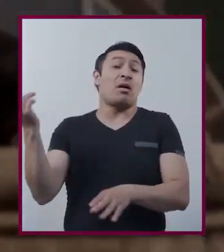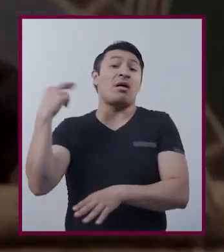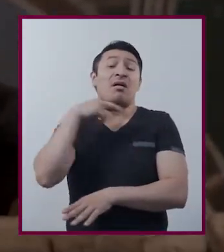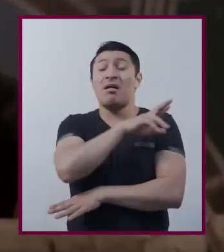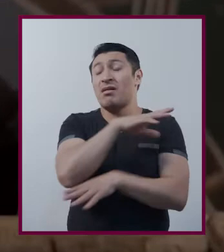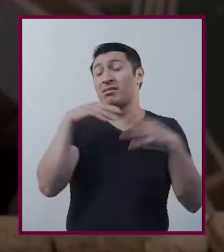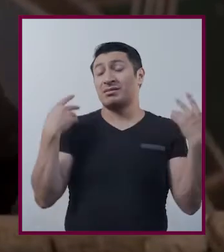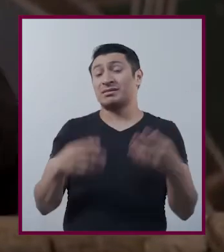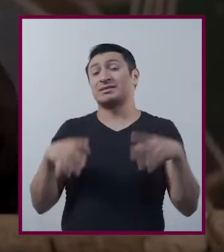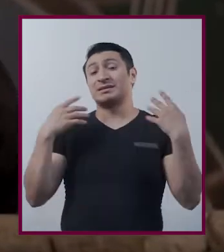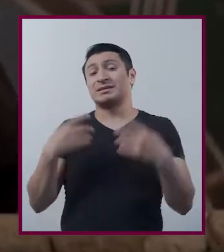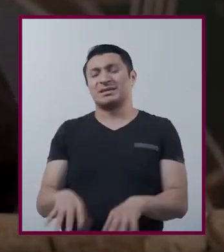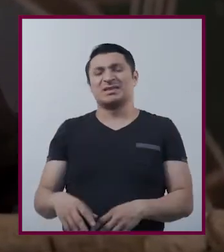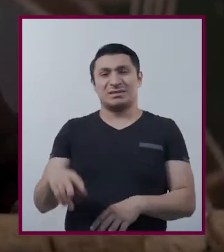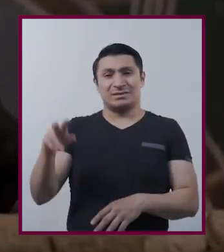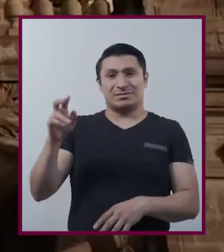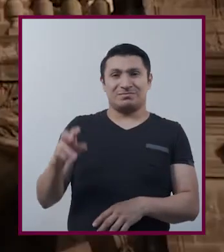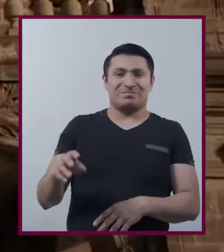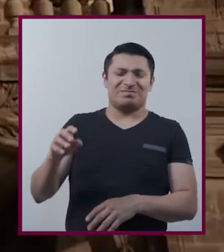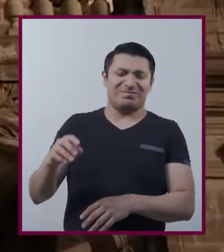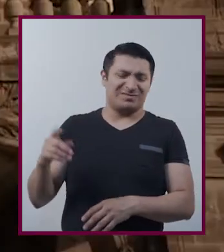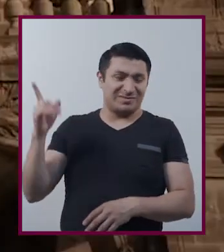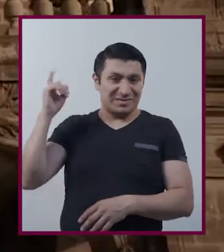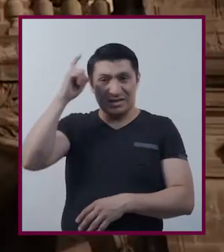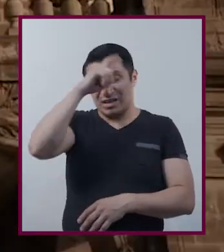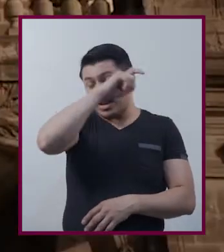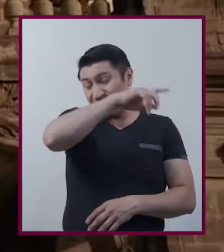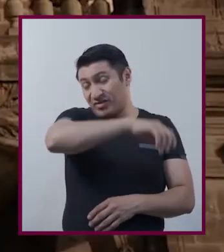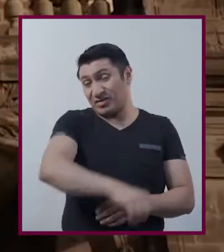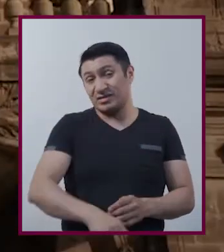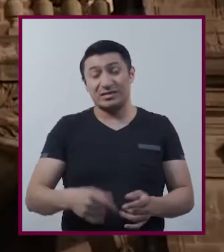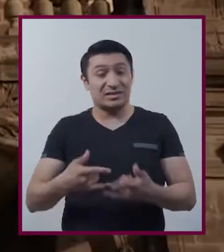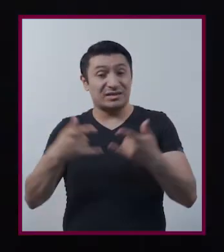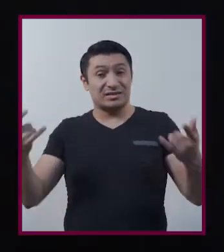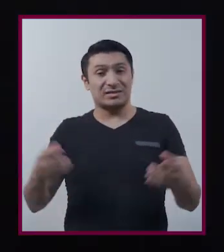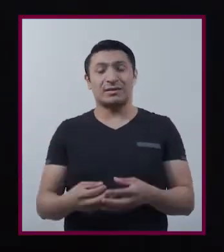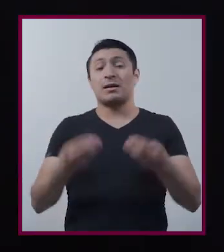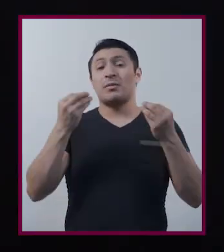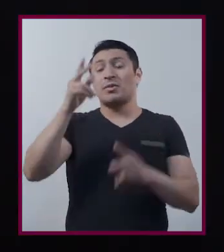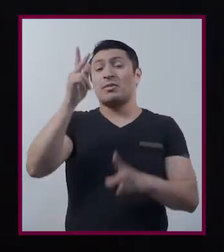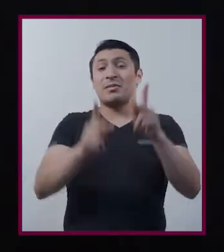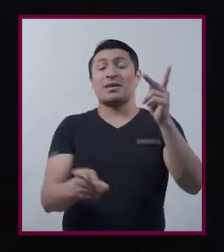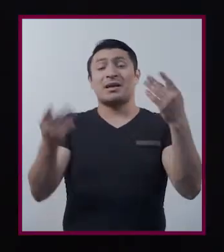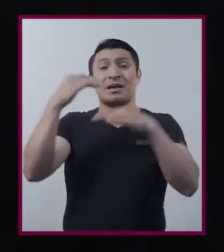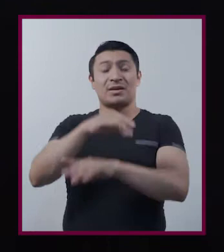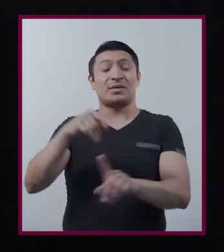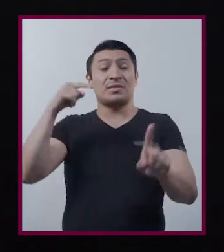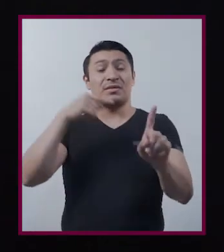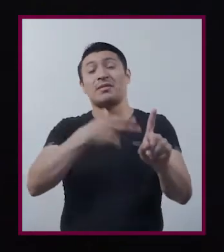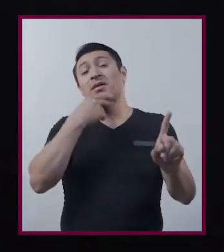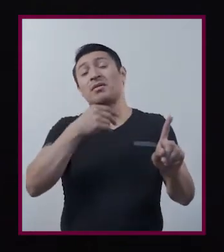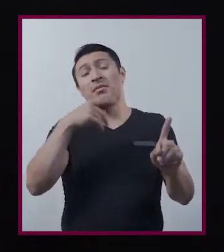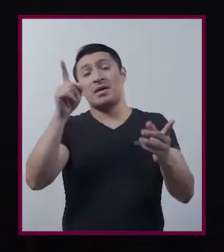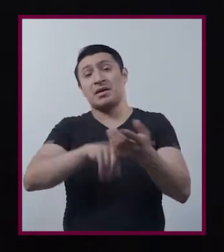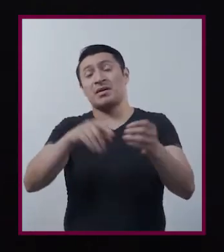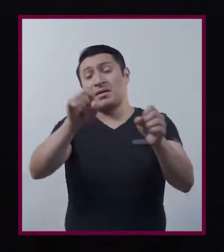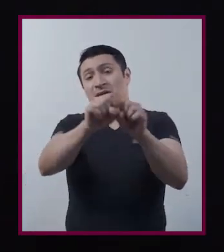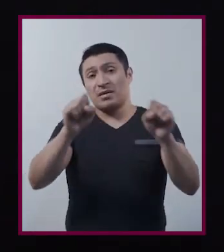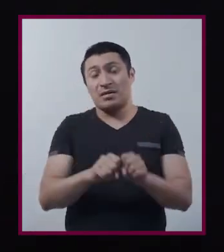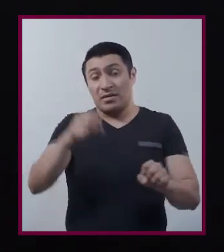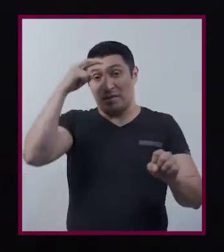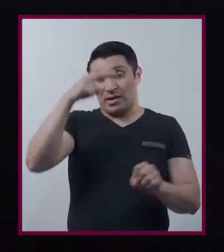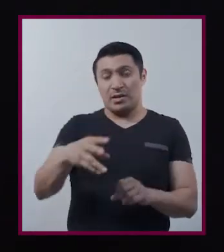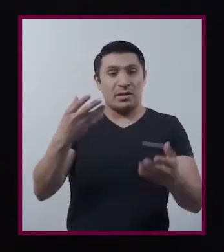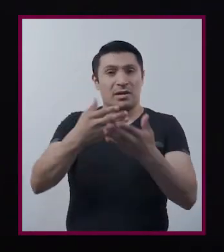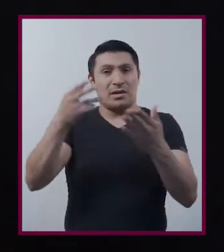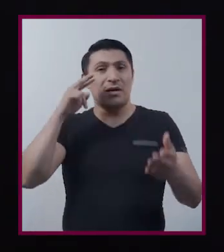comenzaría muy pronto a ser una pesadilla para los dos. Mucho se ha dicho y hablado sobre Maximiliano en las aulas